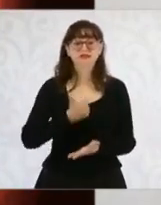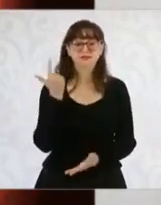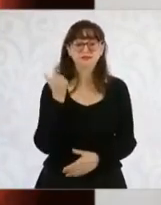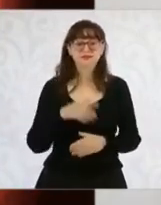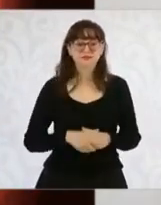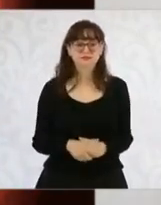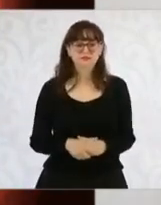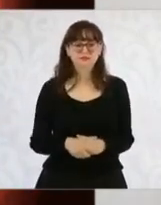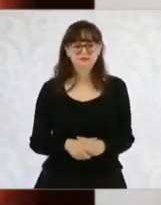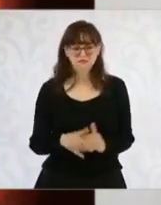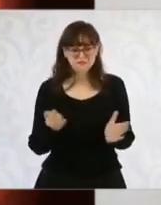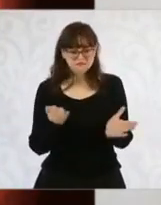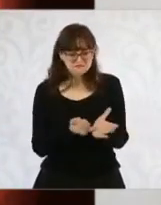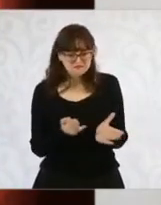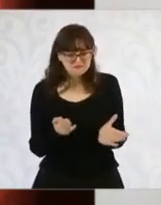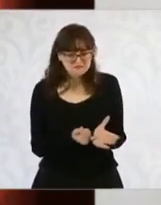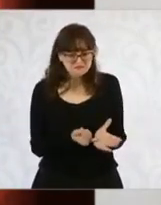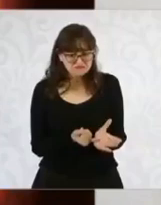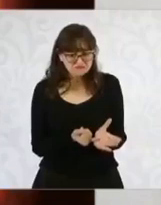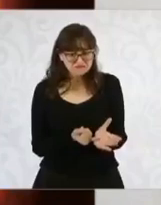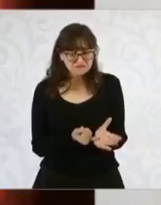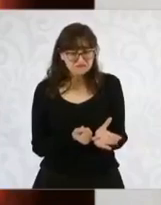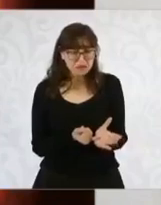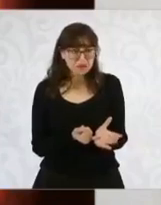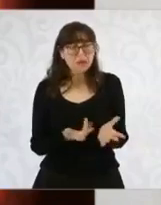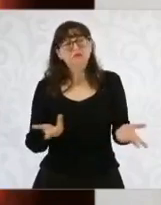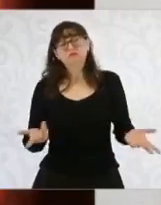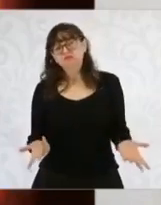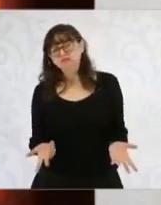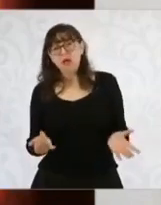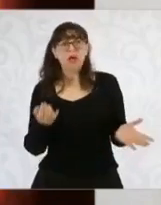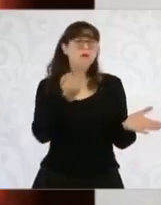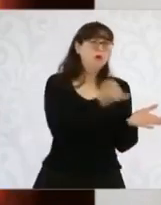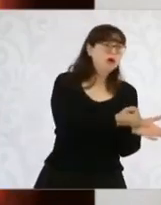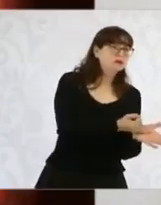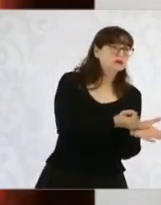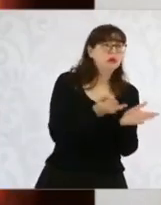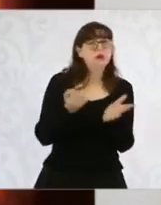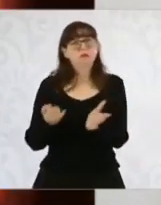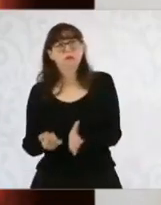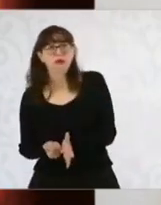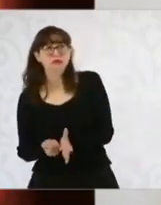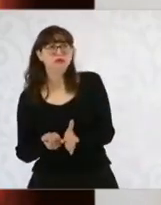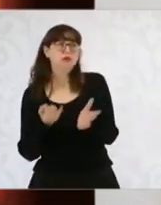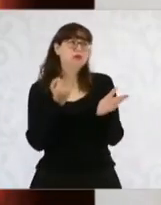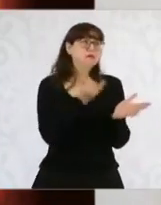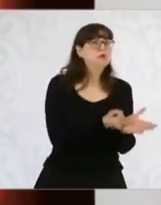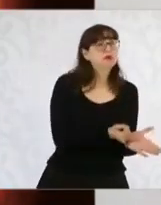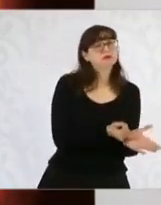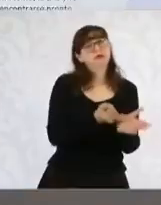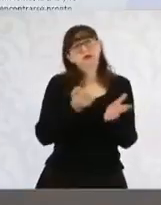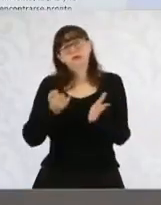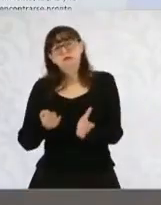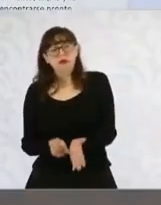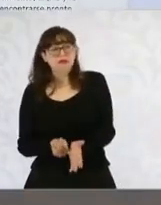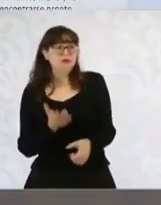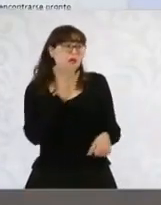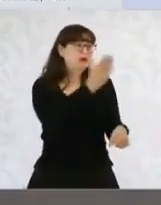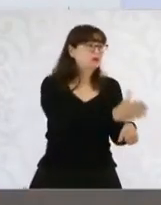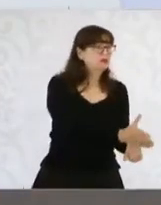un arancel vendrá otro en respuesta y así hasta que pongamos en riesgo